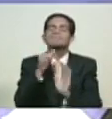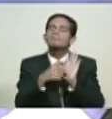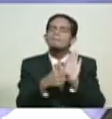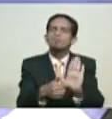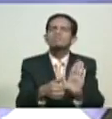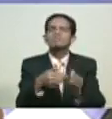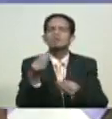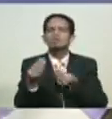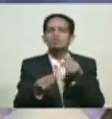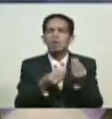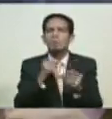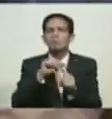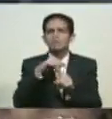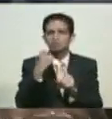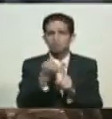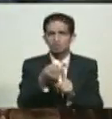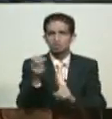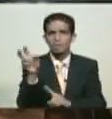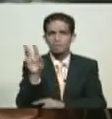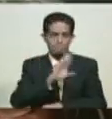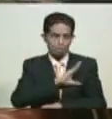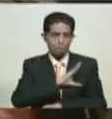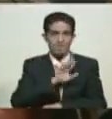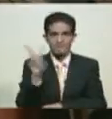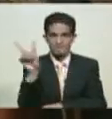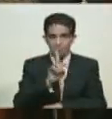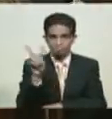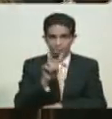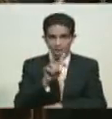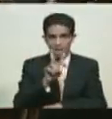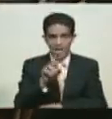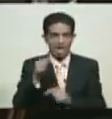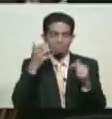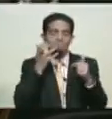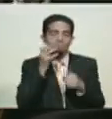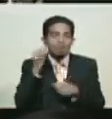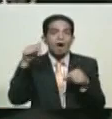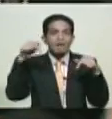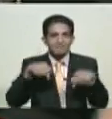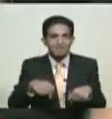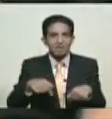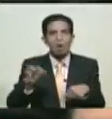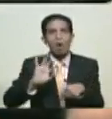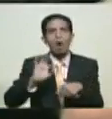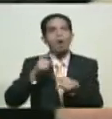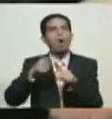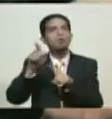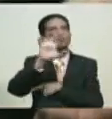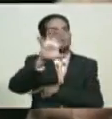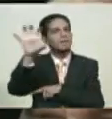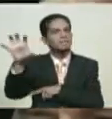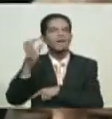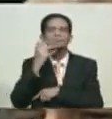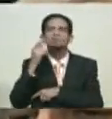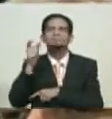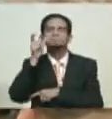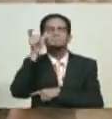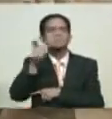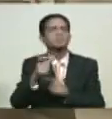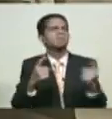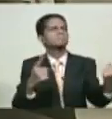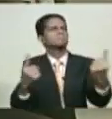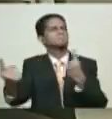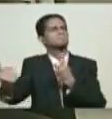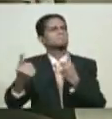interna sino externa usted hablaba acerca de cómo la gente que viene le pregunta a uno sobre el país